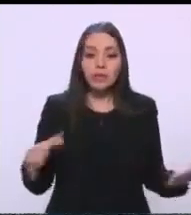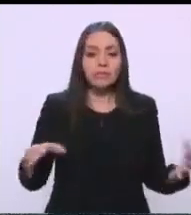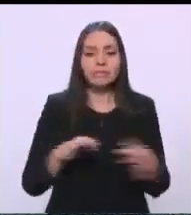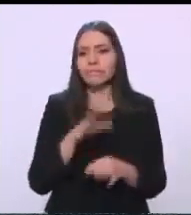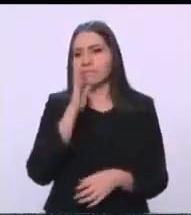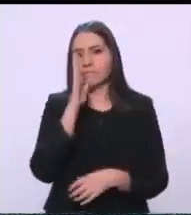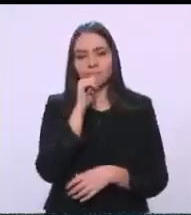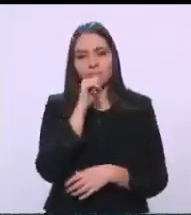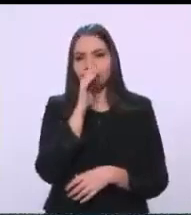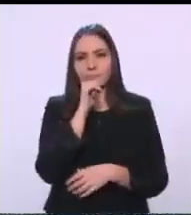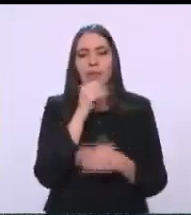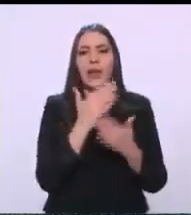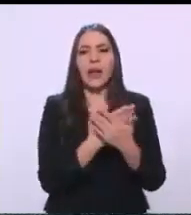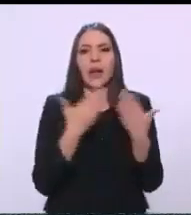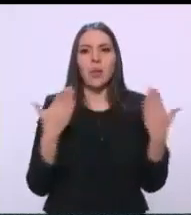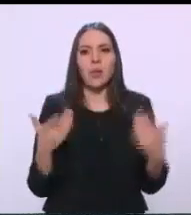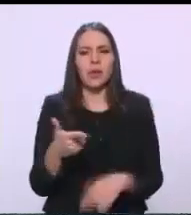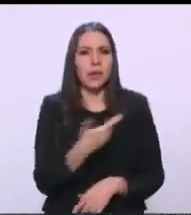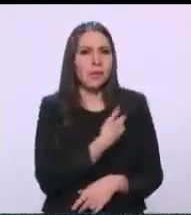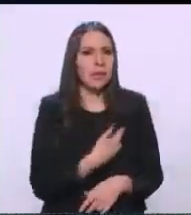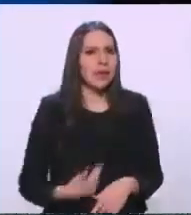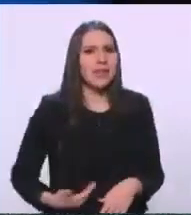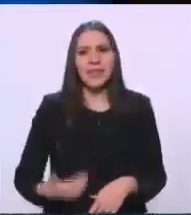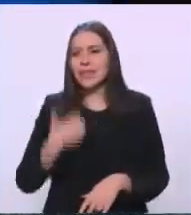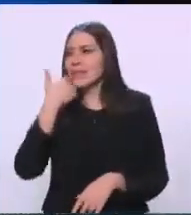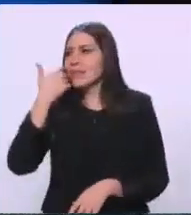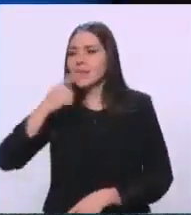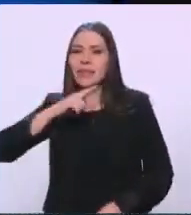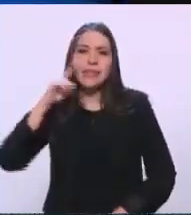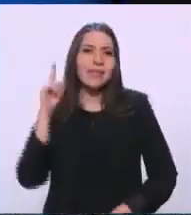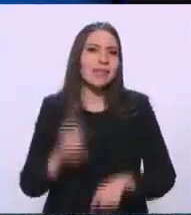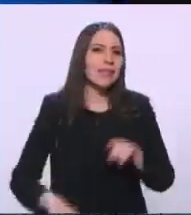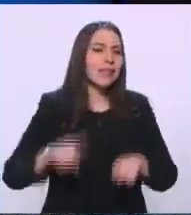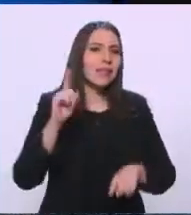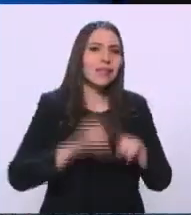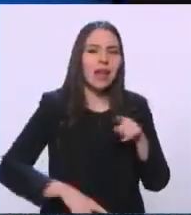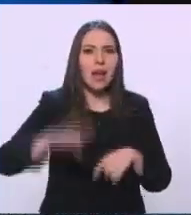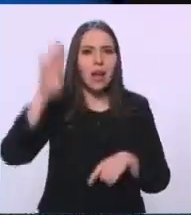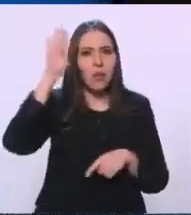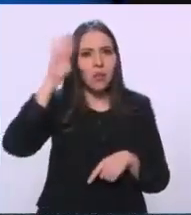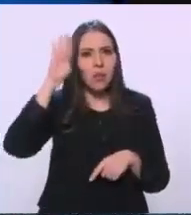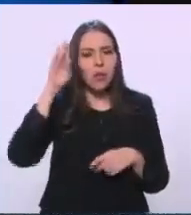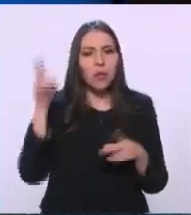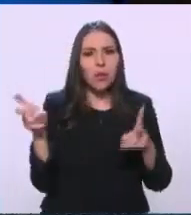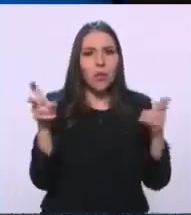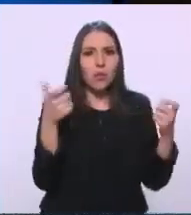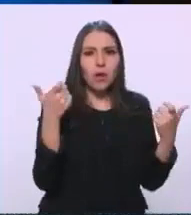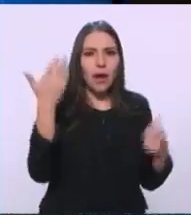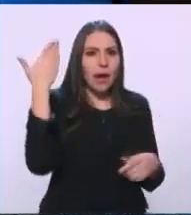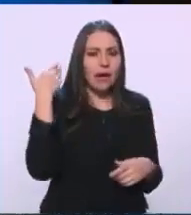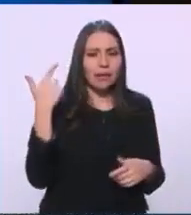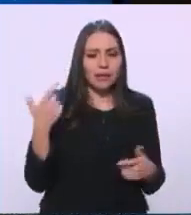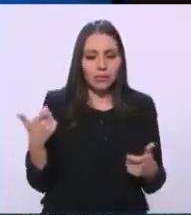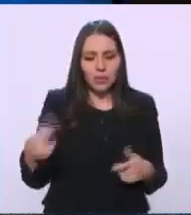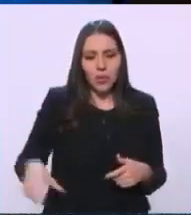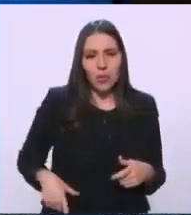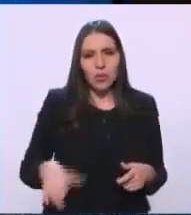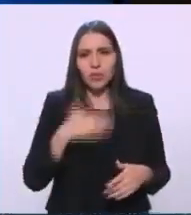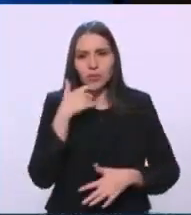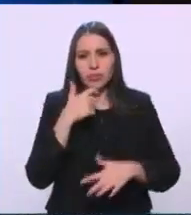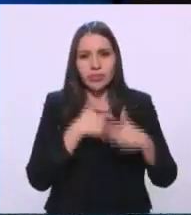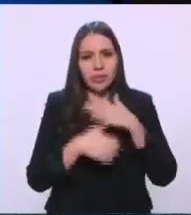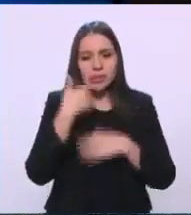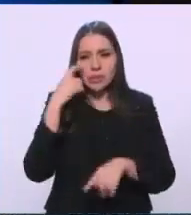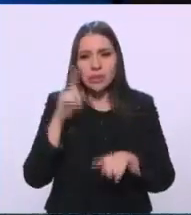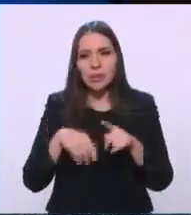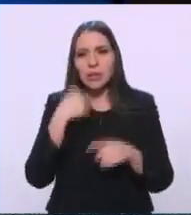el presidente está planteando es, vamos a desterrar el régimen por completo, ese régimen de corrupción, y vamos a implementar un estado de bienestar. Y